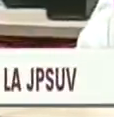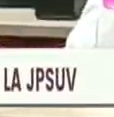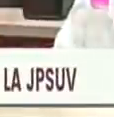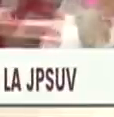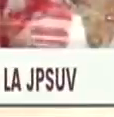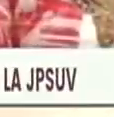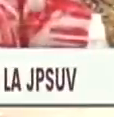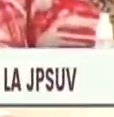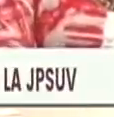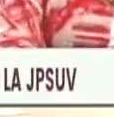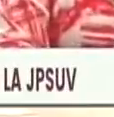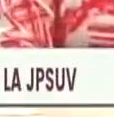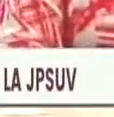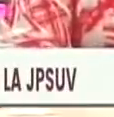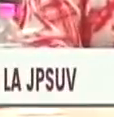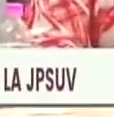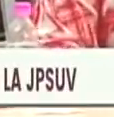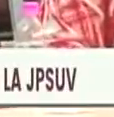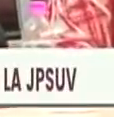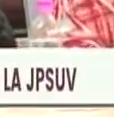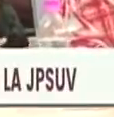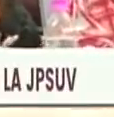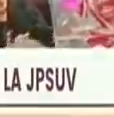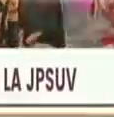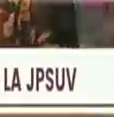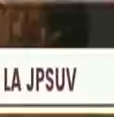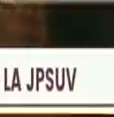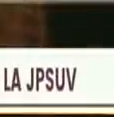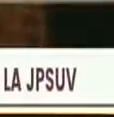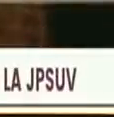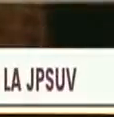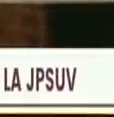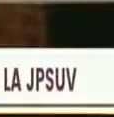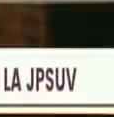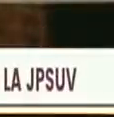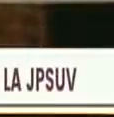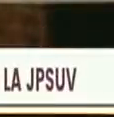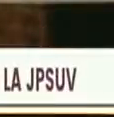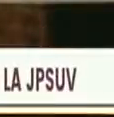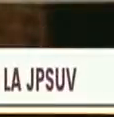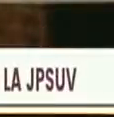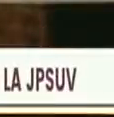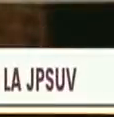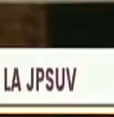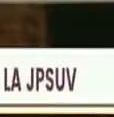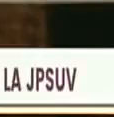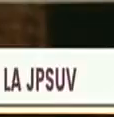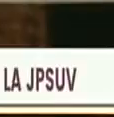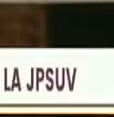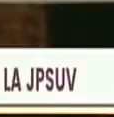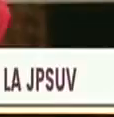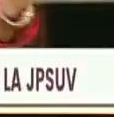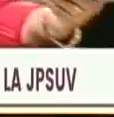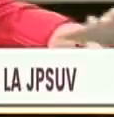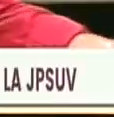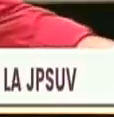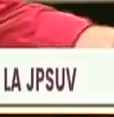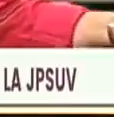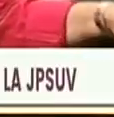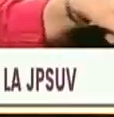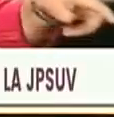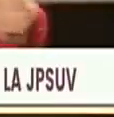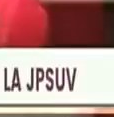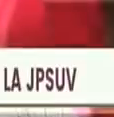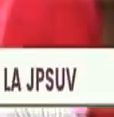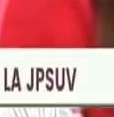Empezandito, como dicen. Un amigo mío, empezandito la semana. Toma, conéctame esto aquí, por favor.